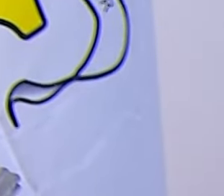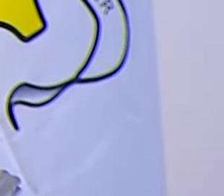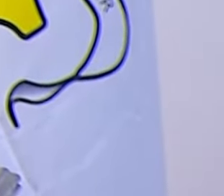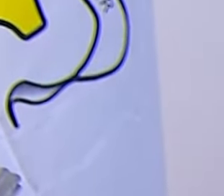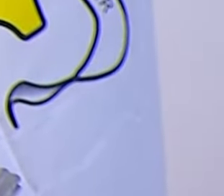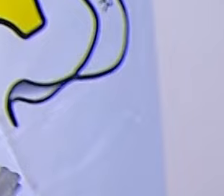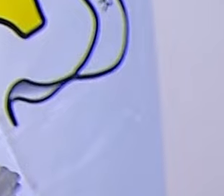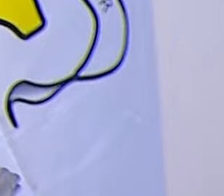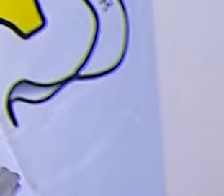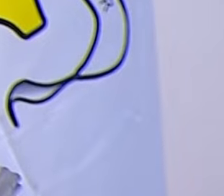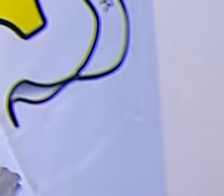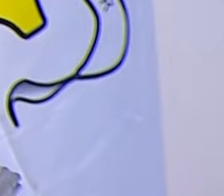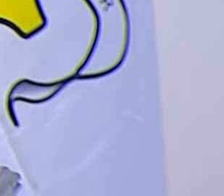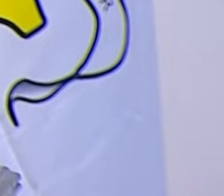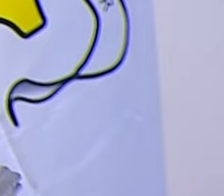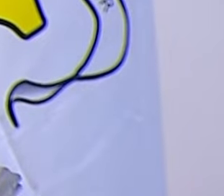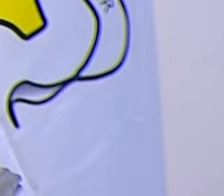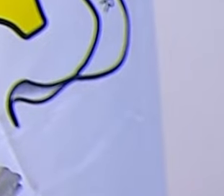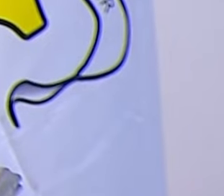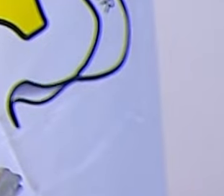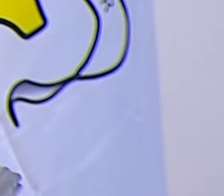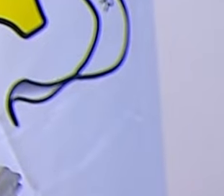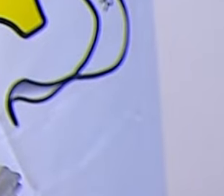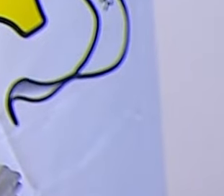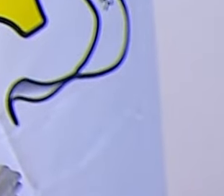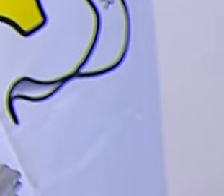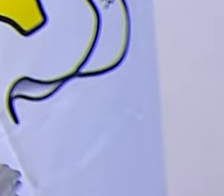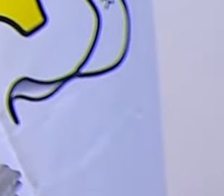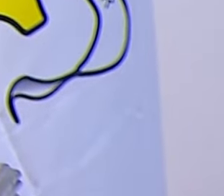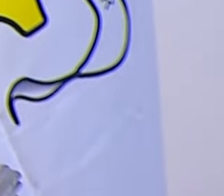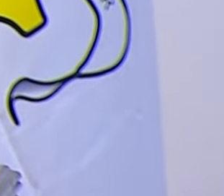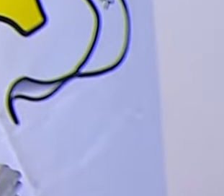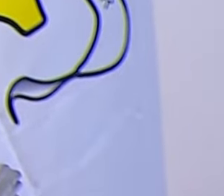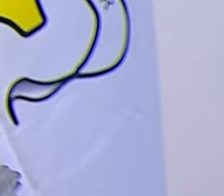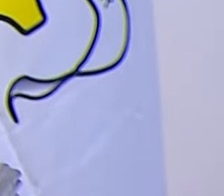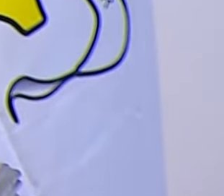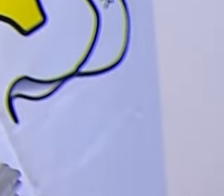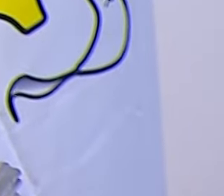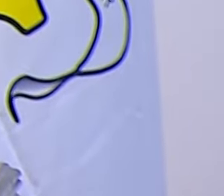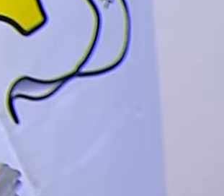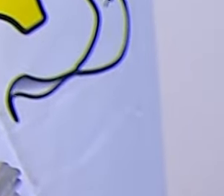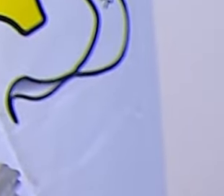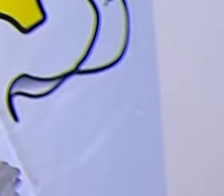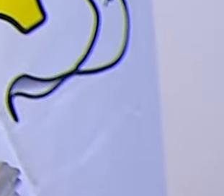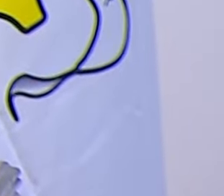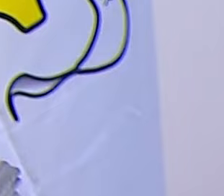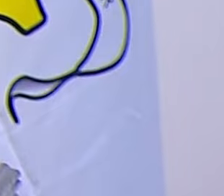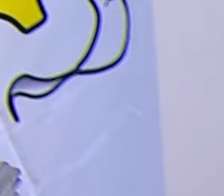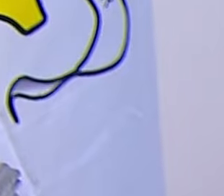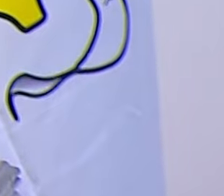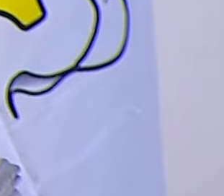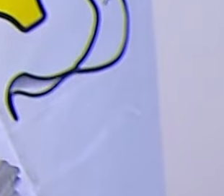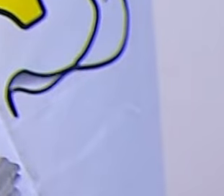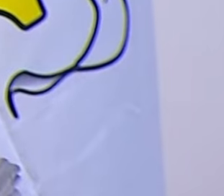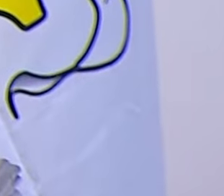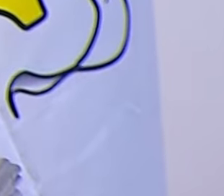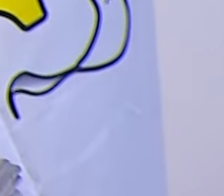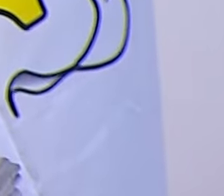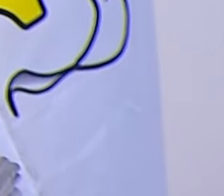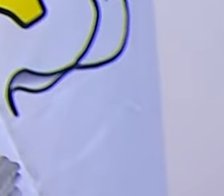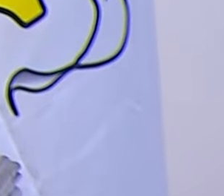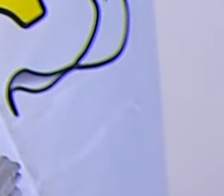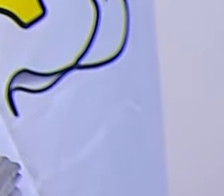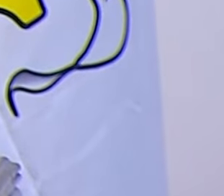éxito depende de una agenda nacional sería sin ocurrencias que traerían más desigualdad y